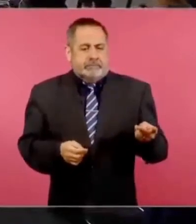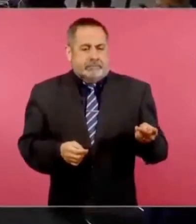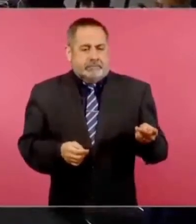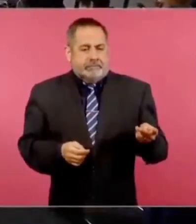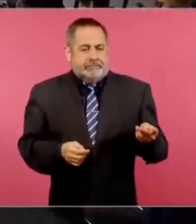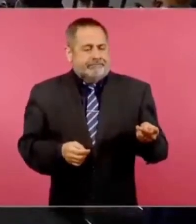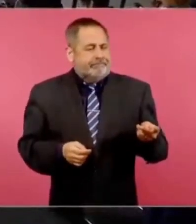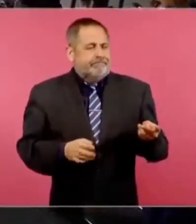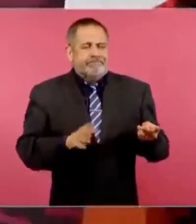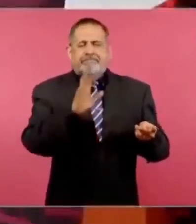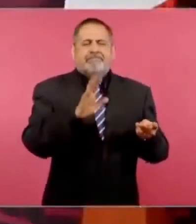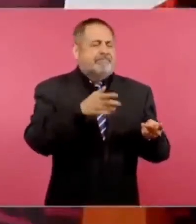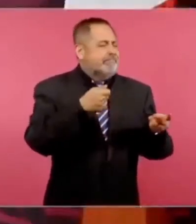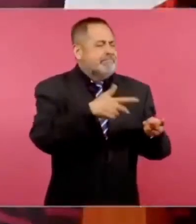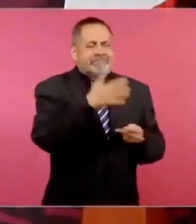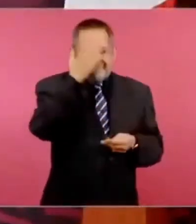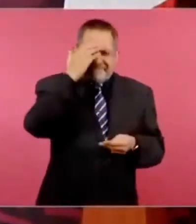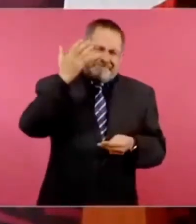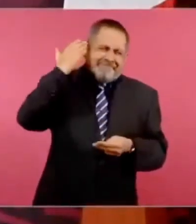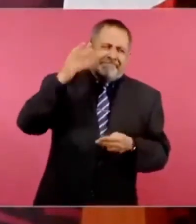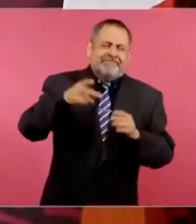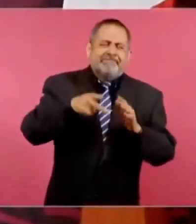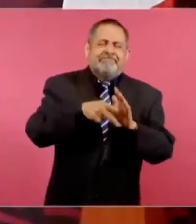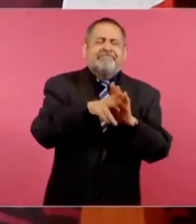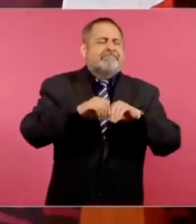la alarma,